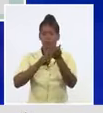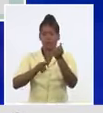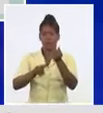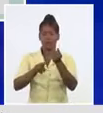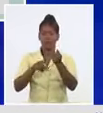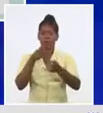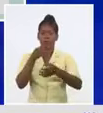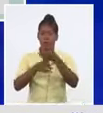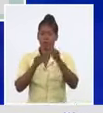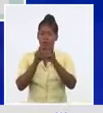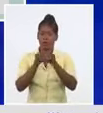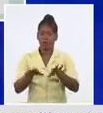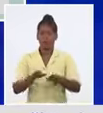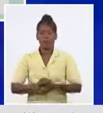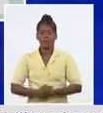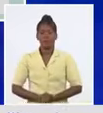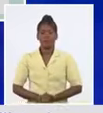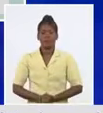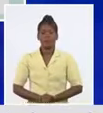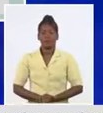ayer. Les decía que